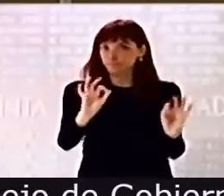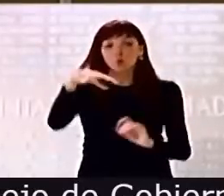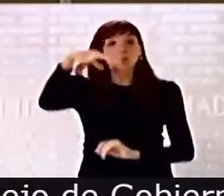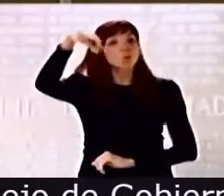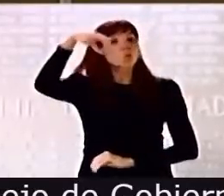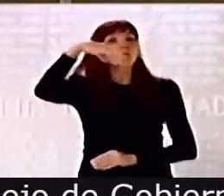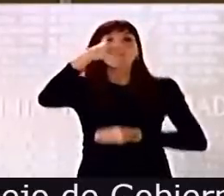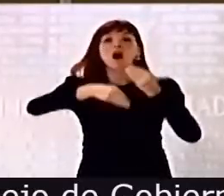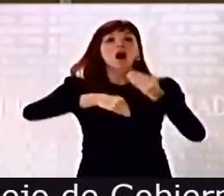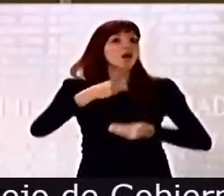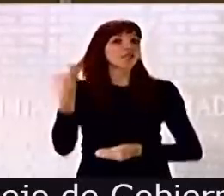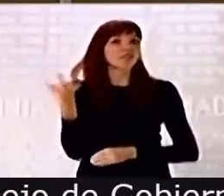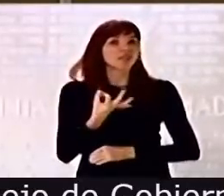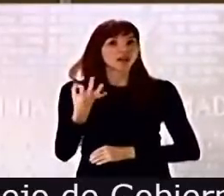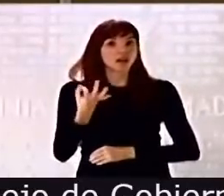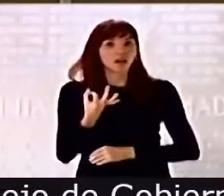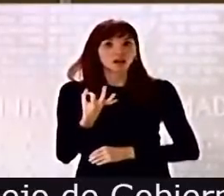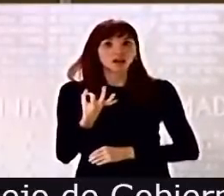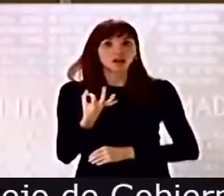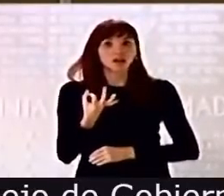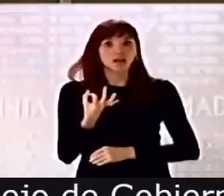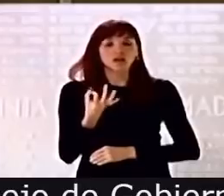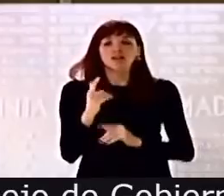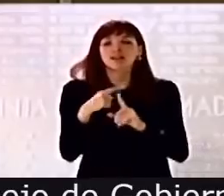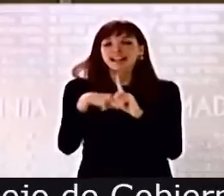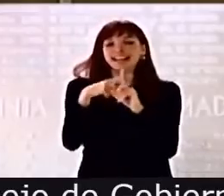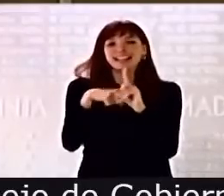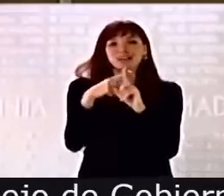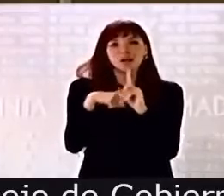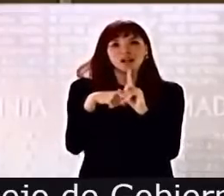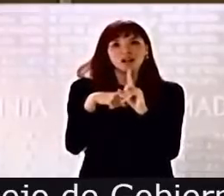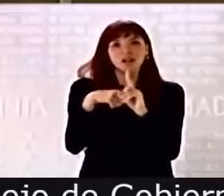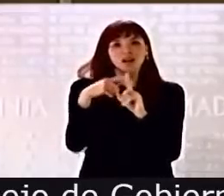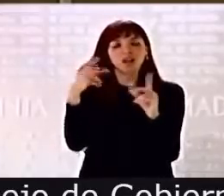es aplicar un nivel de alerta,